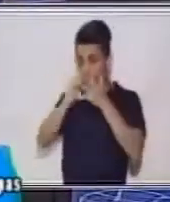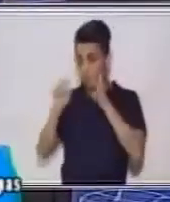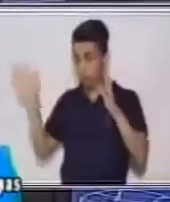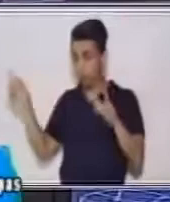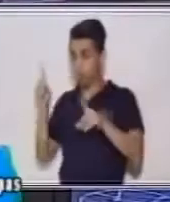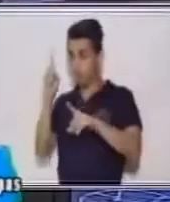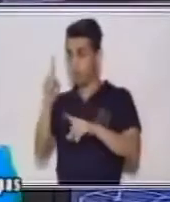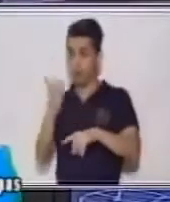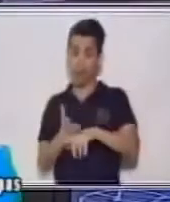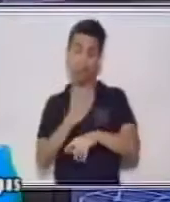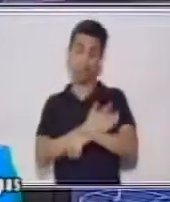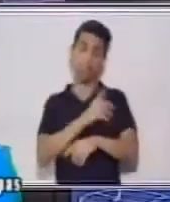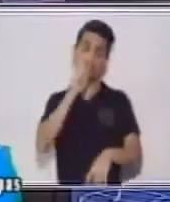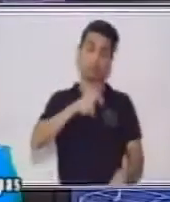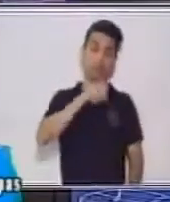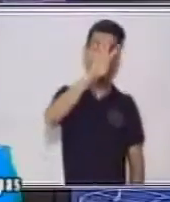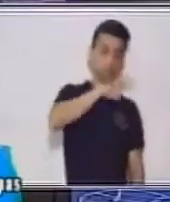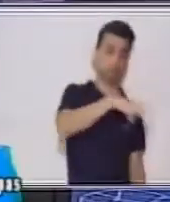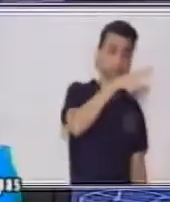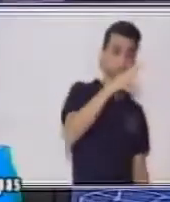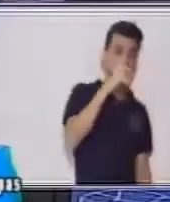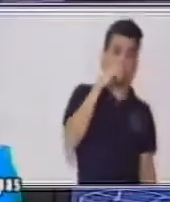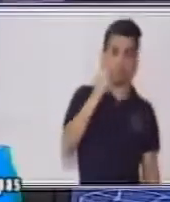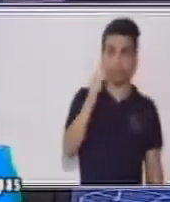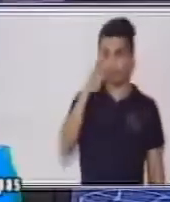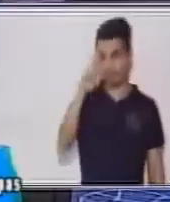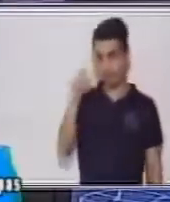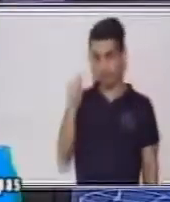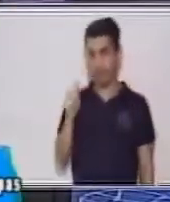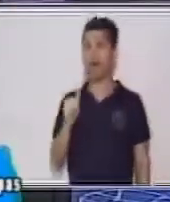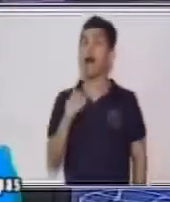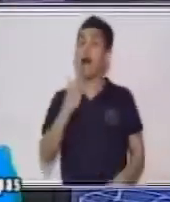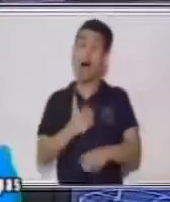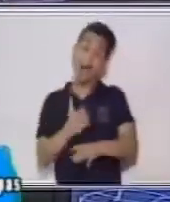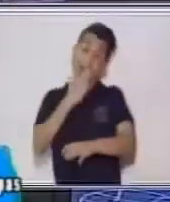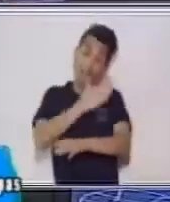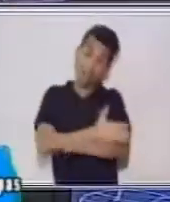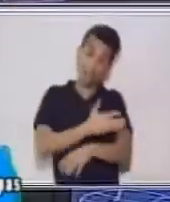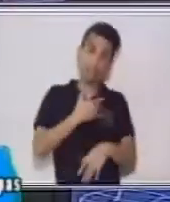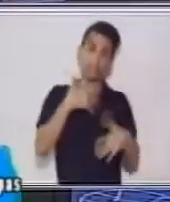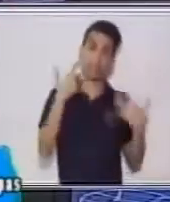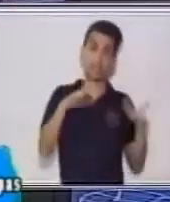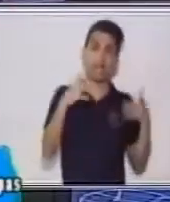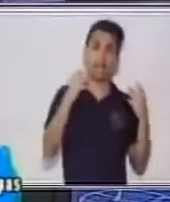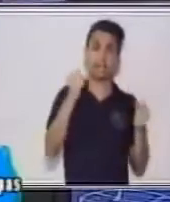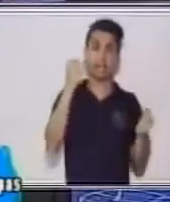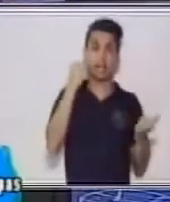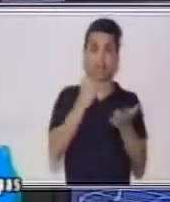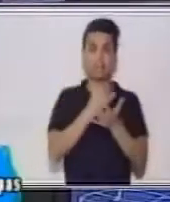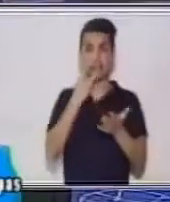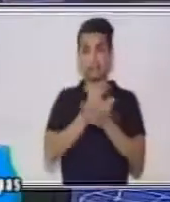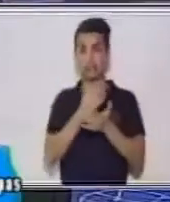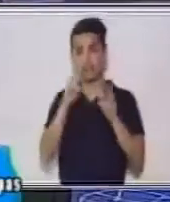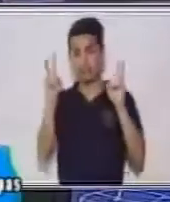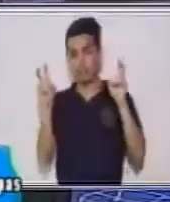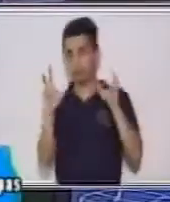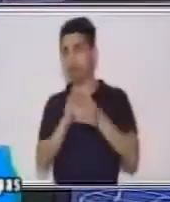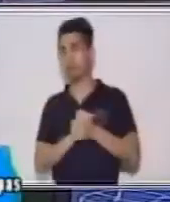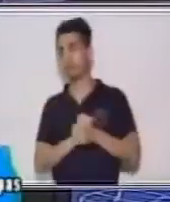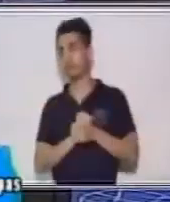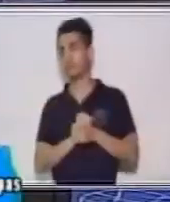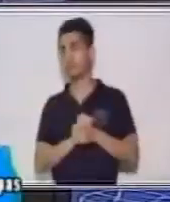tabla. Y para tener una tabla necesito haber investigado anteriormente un tema. Ahora